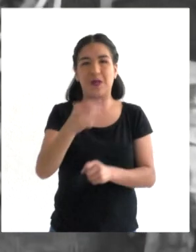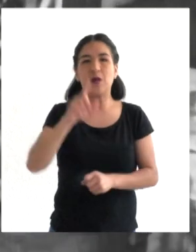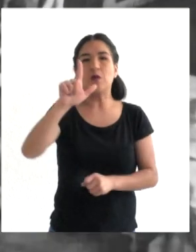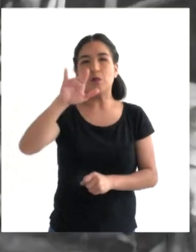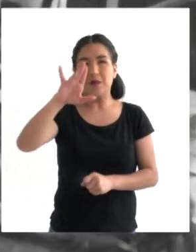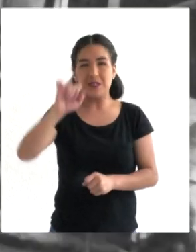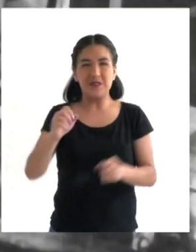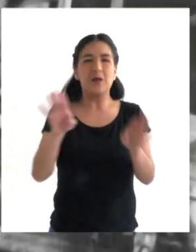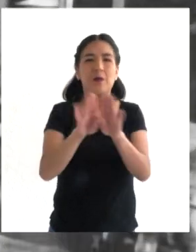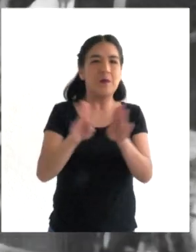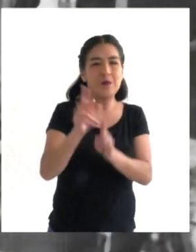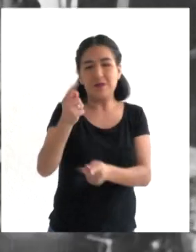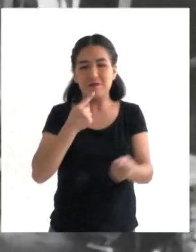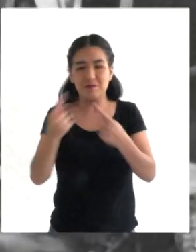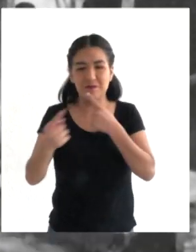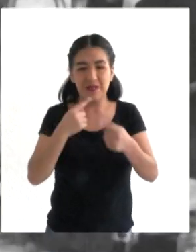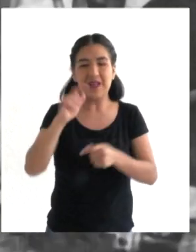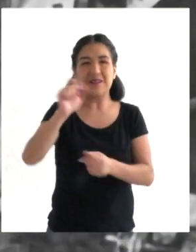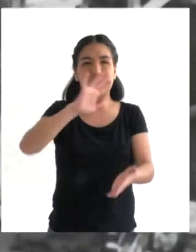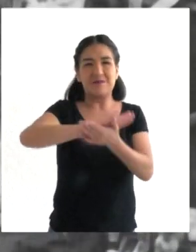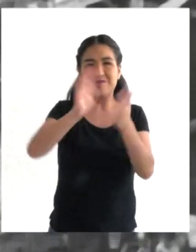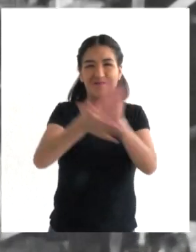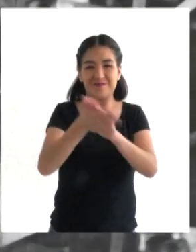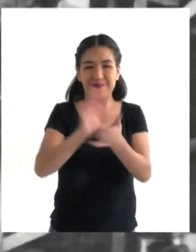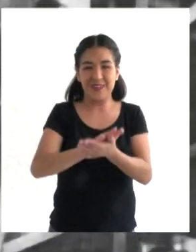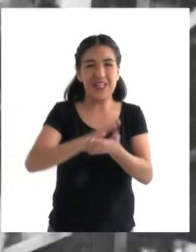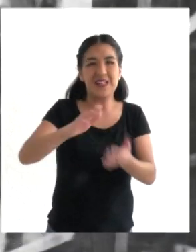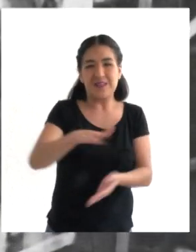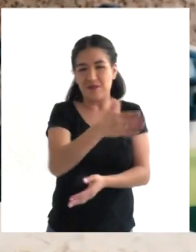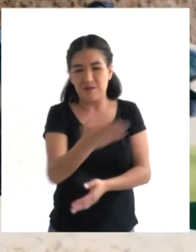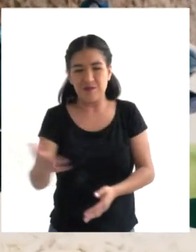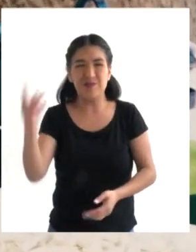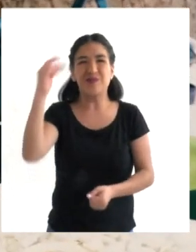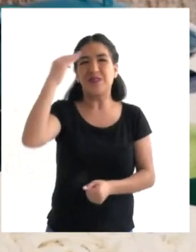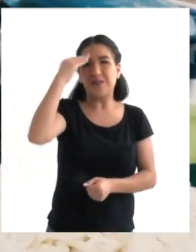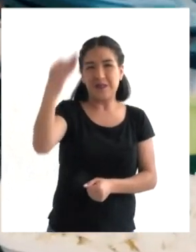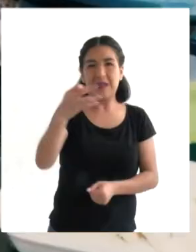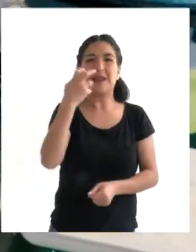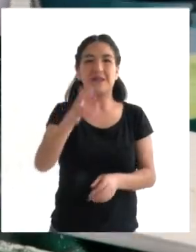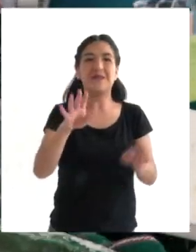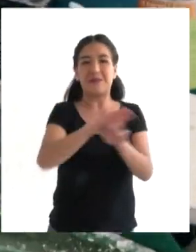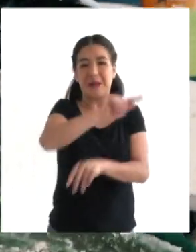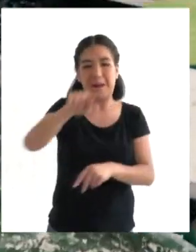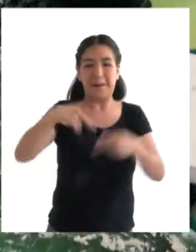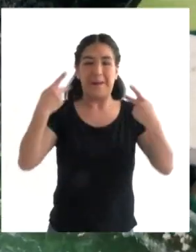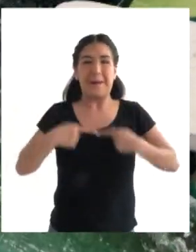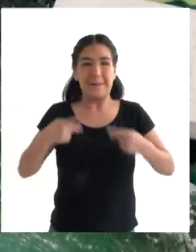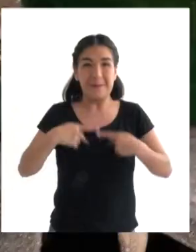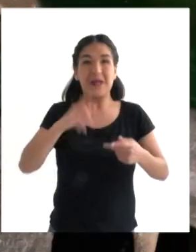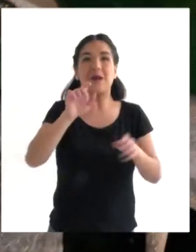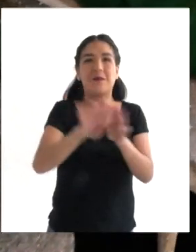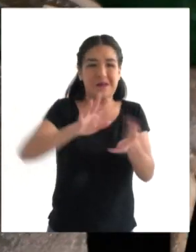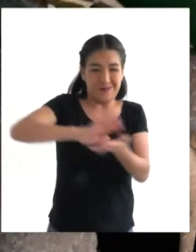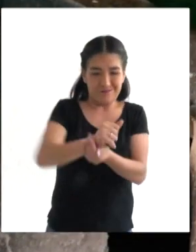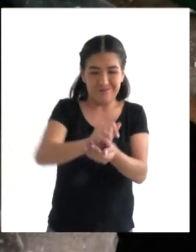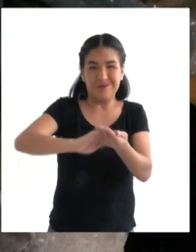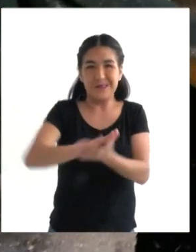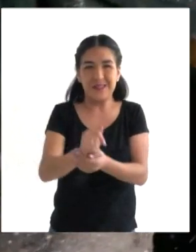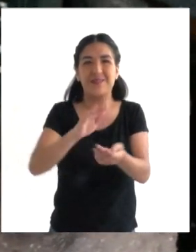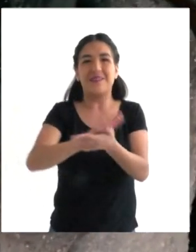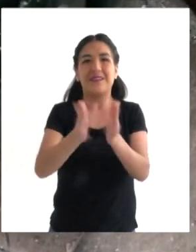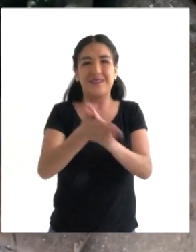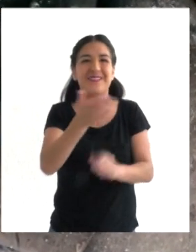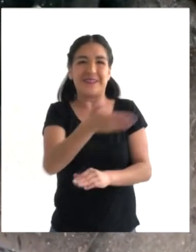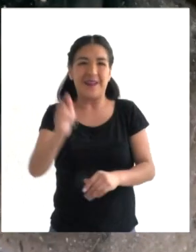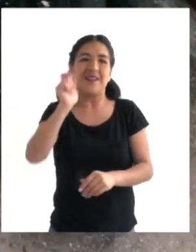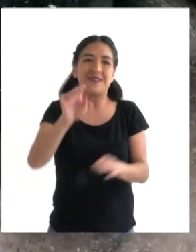que producir tortilla a mano no cubría la demanda de la población. Mientras la mayoría de los productores actuaba de manera reactiva,